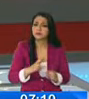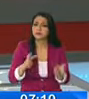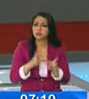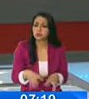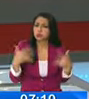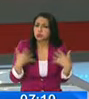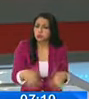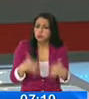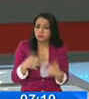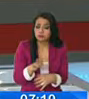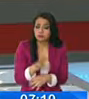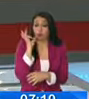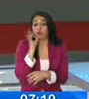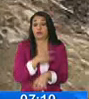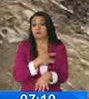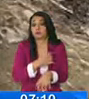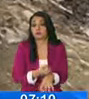macabro hallazgo.